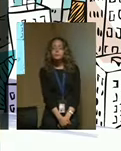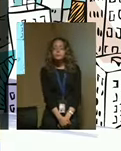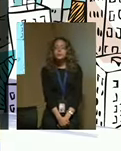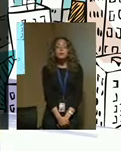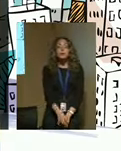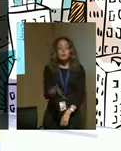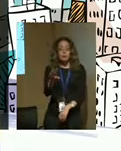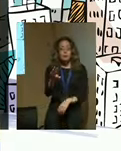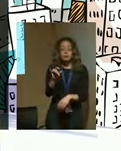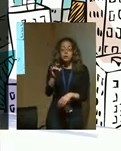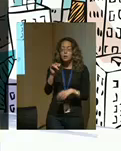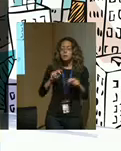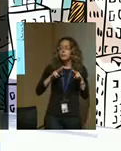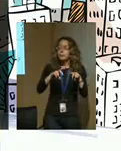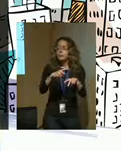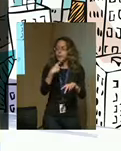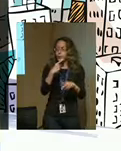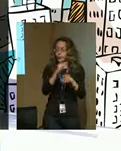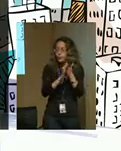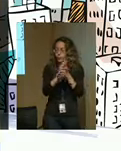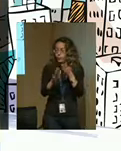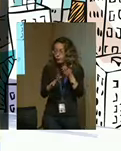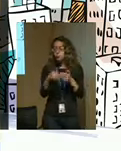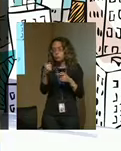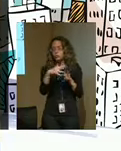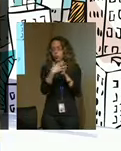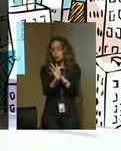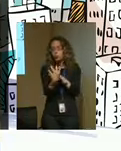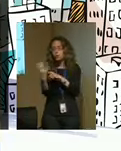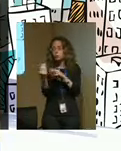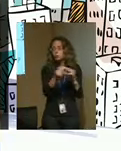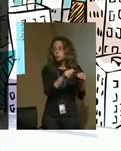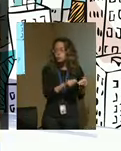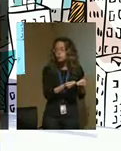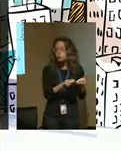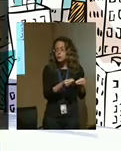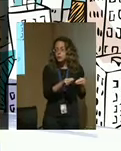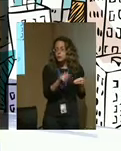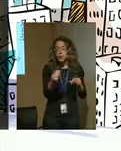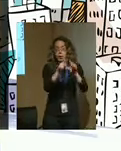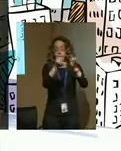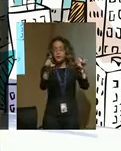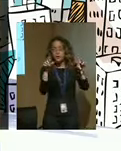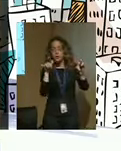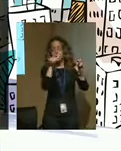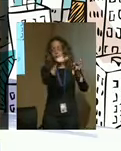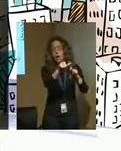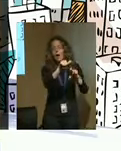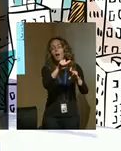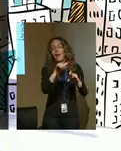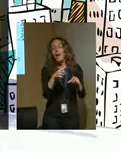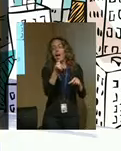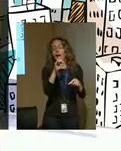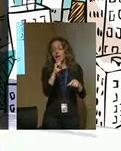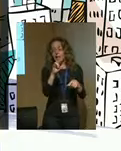Efectivamente, como comenté al principio, últimamente ha habido casos de esta compañía aérea Air Europa que